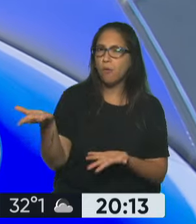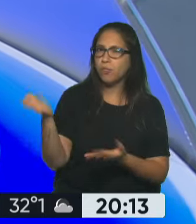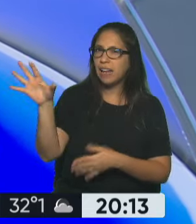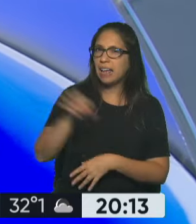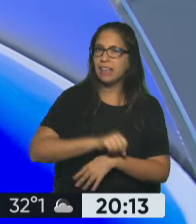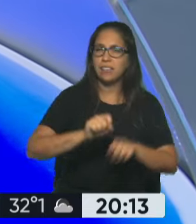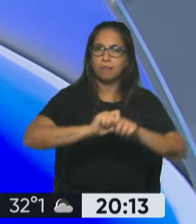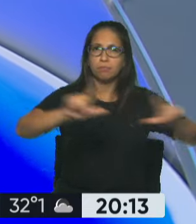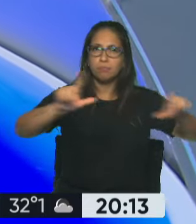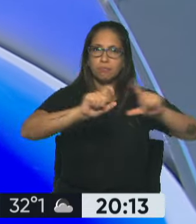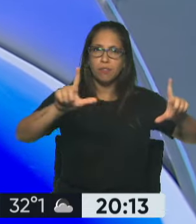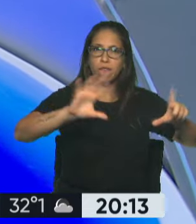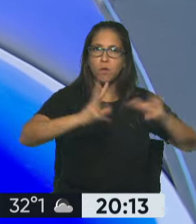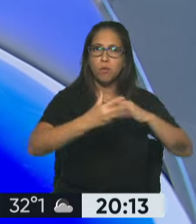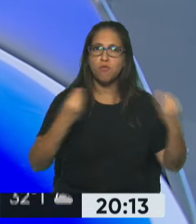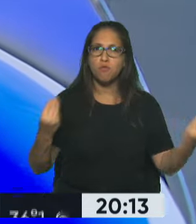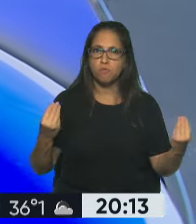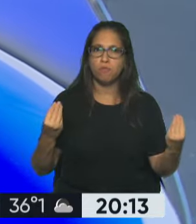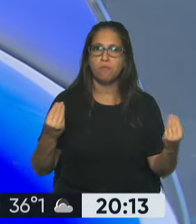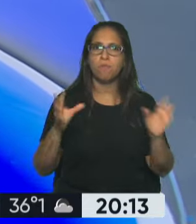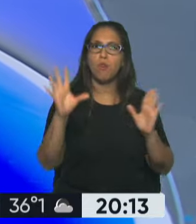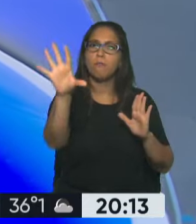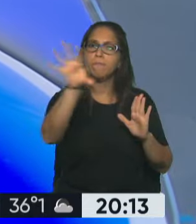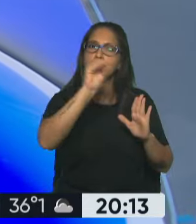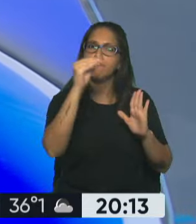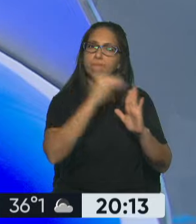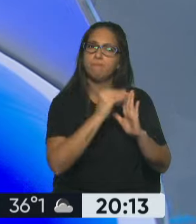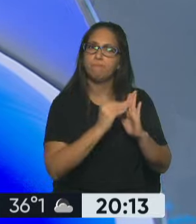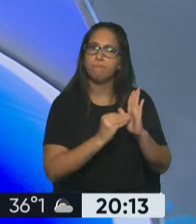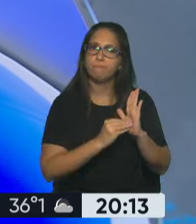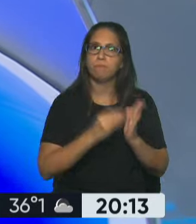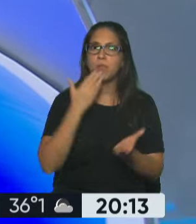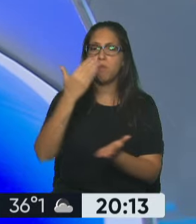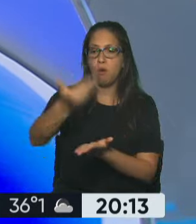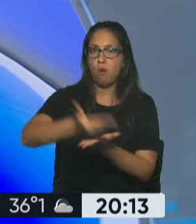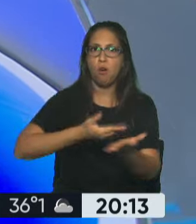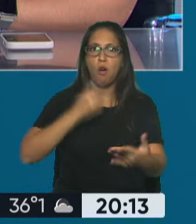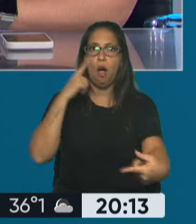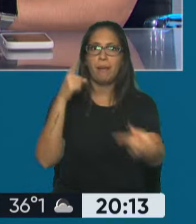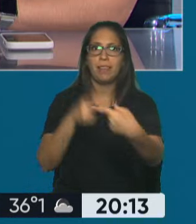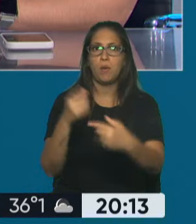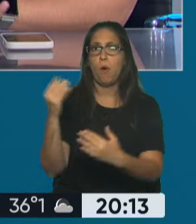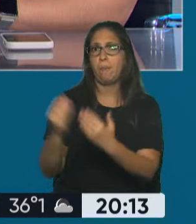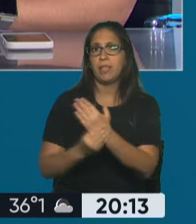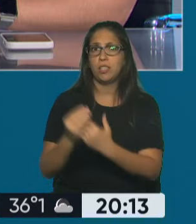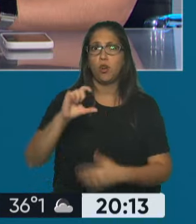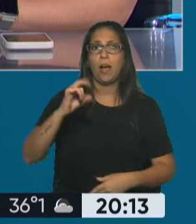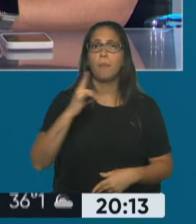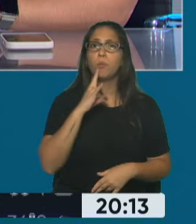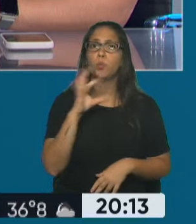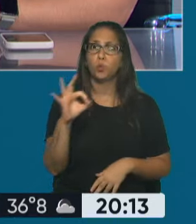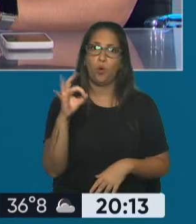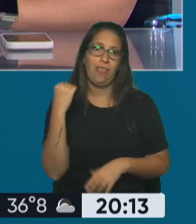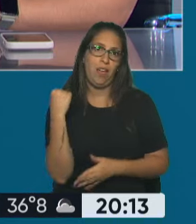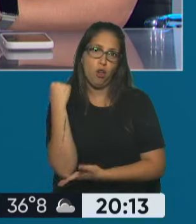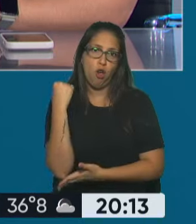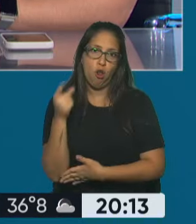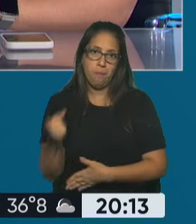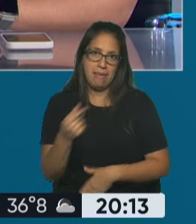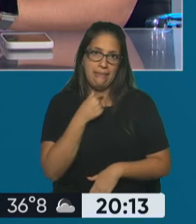pensemos cómo y desde dónde. Sí, un desagregado de la hoja de ruta que marcó el ministro de Economía, Luis Caputo, desde